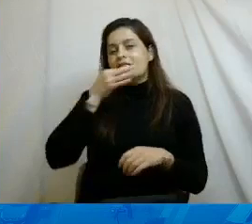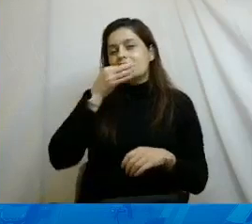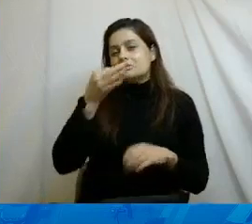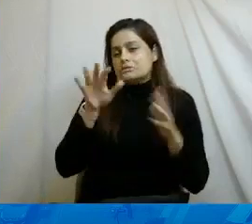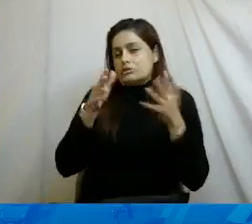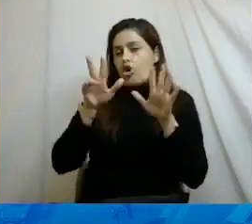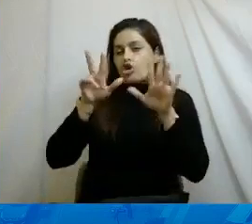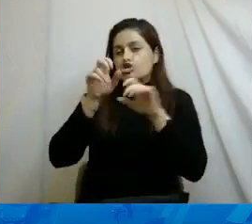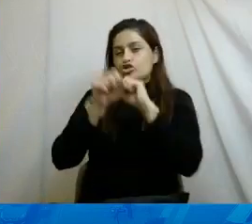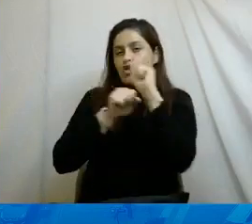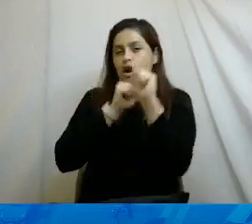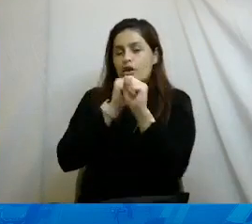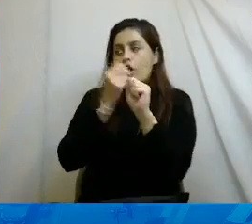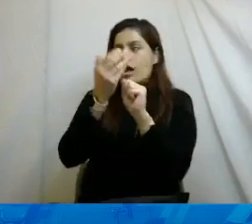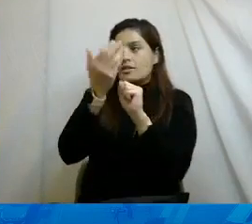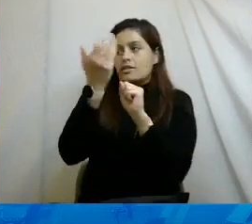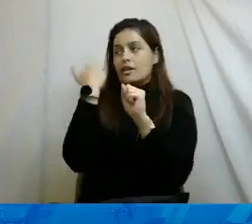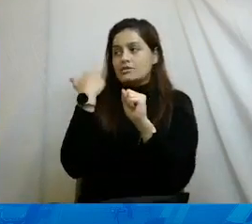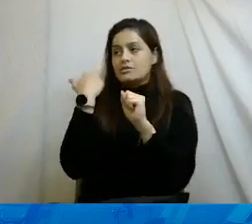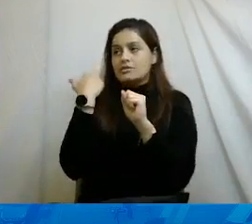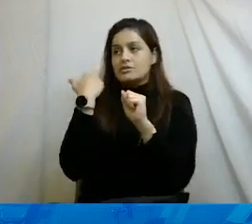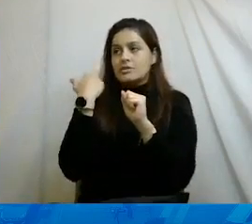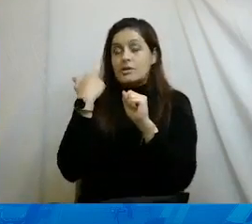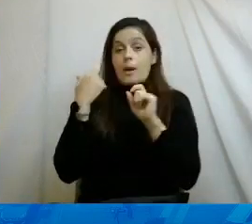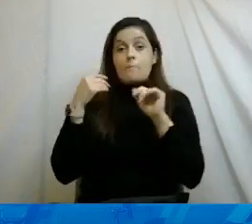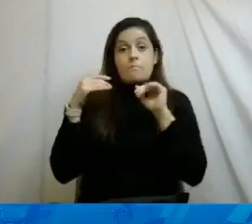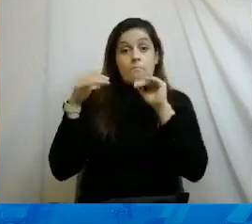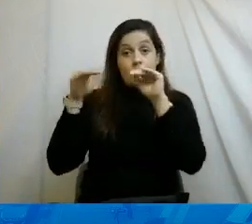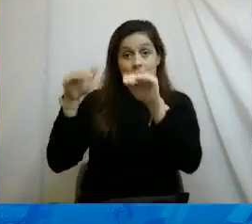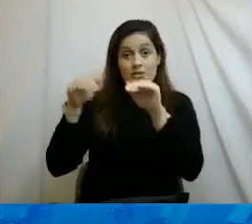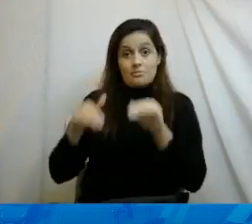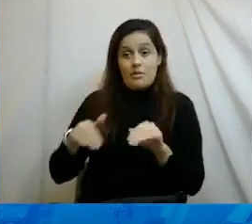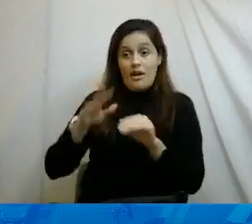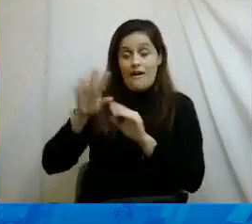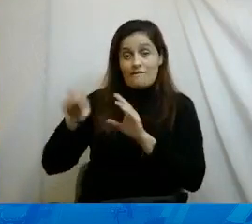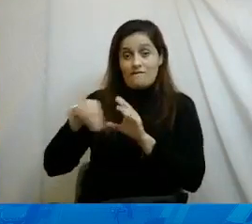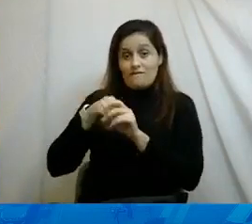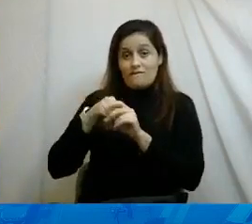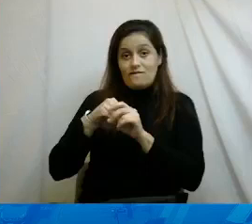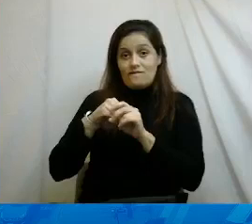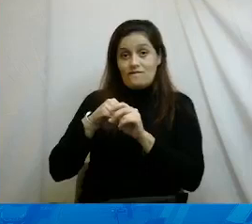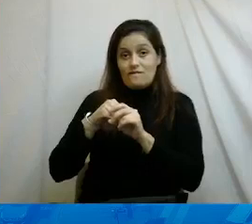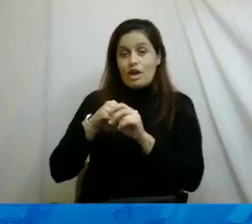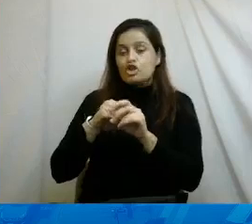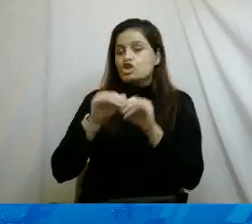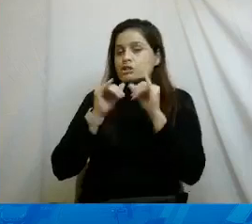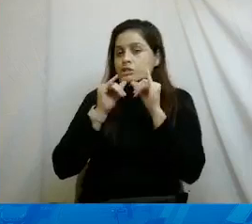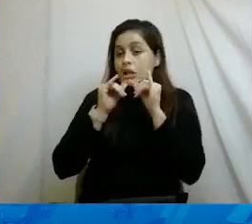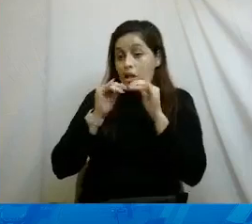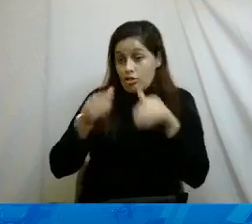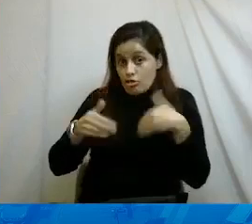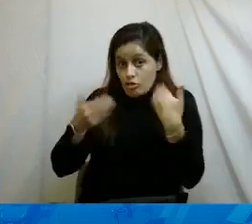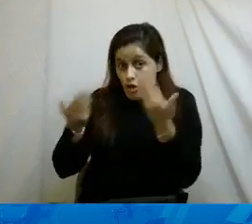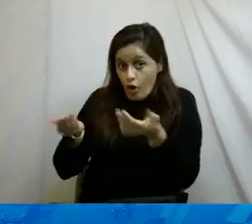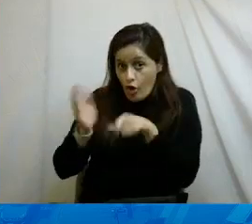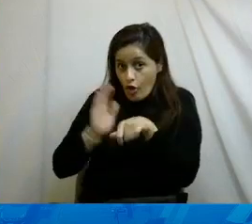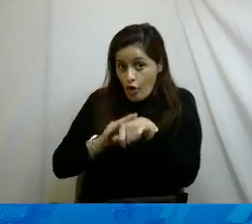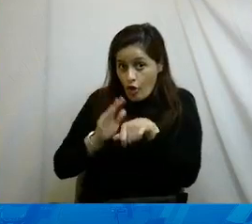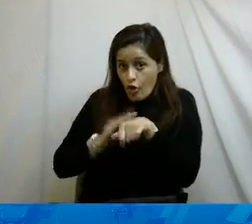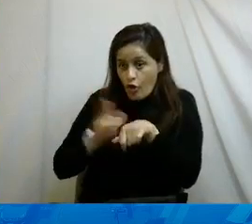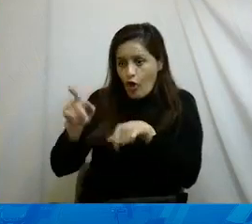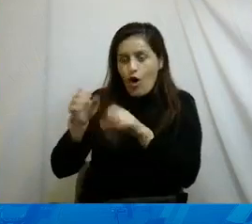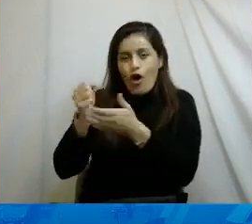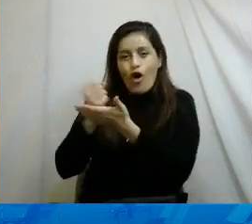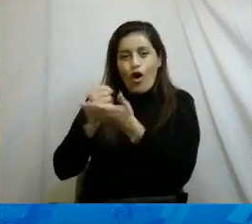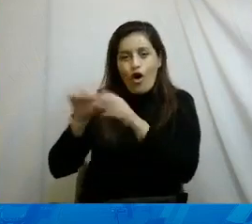atrás, si la misma Junta de Vecinos de ese momento le cedió a esta